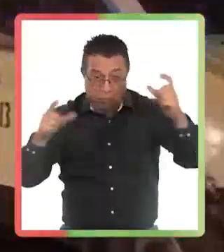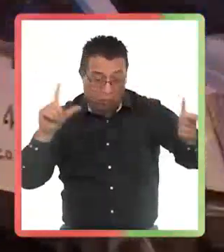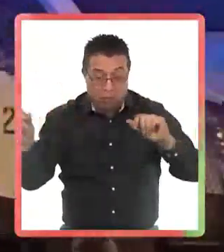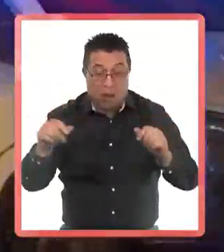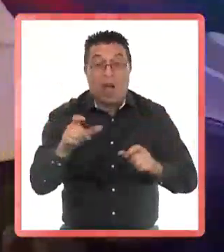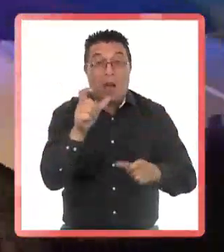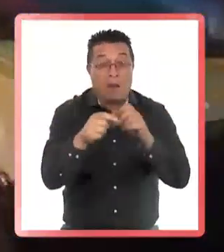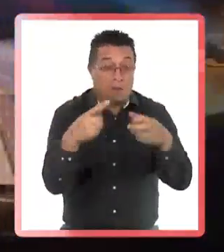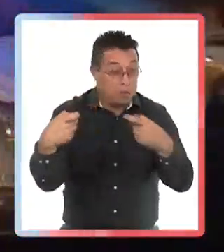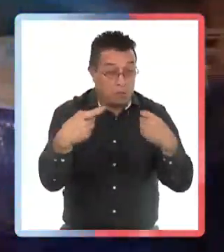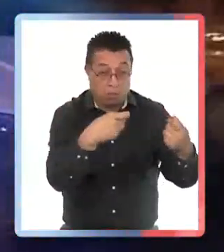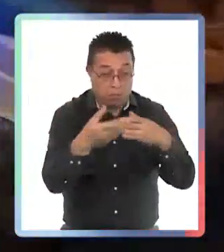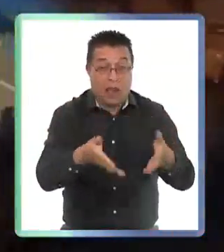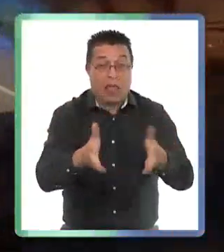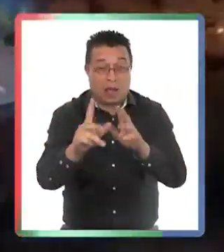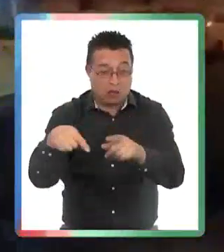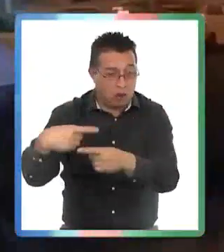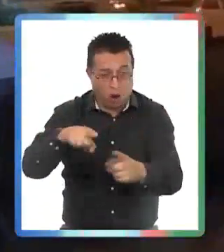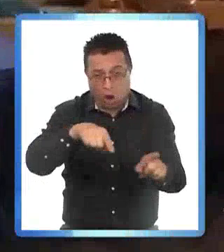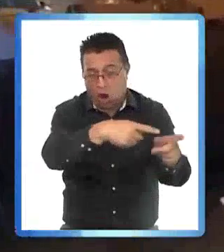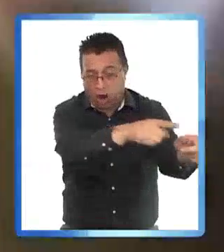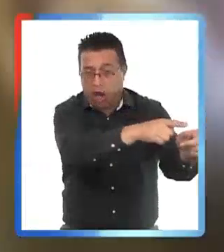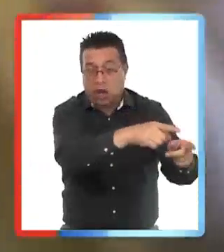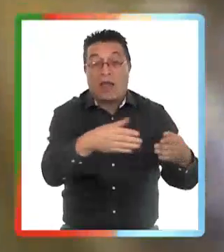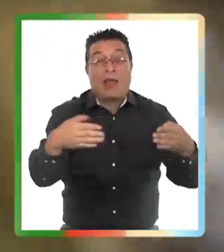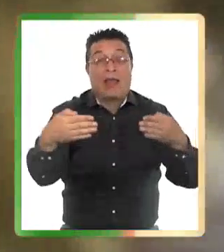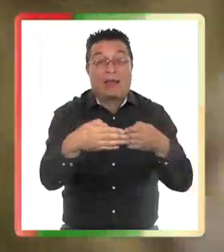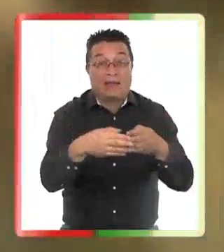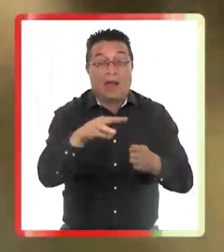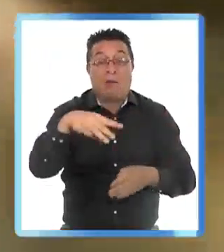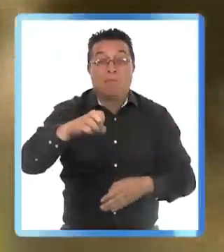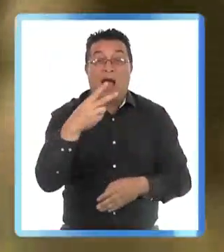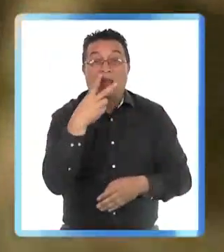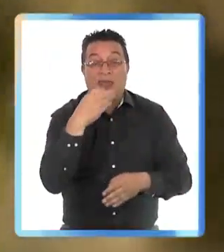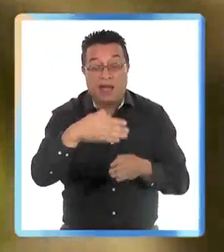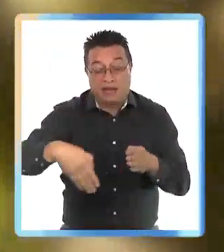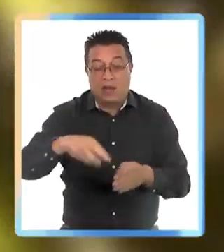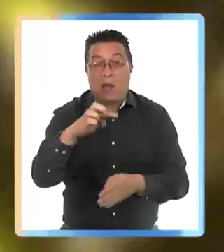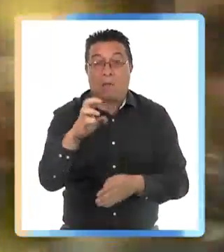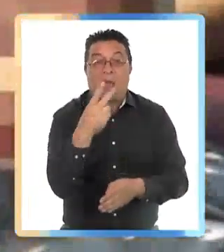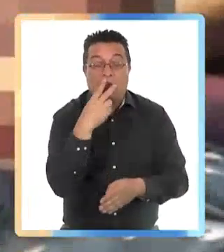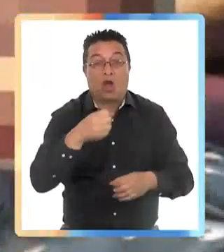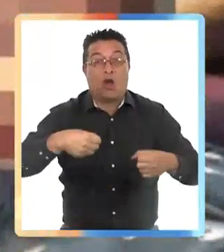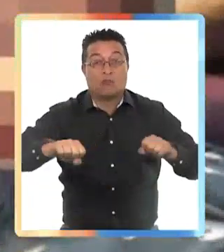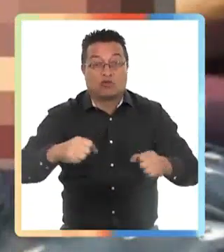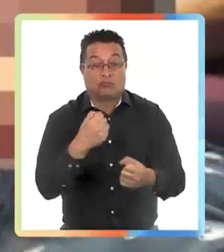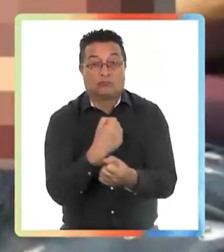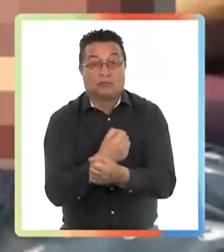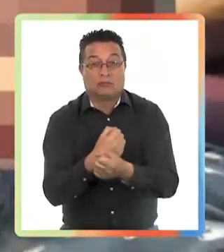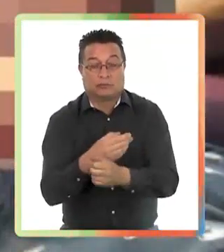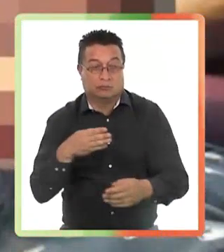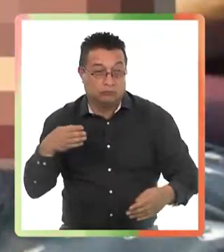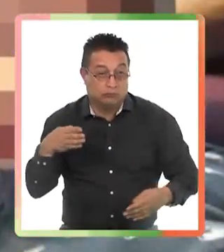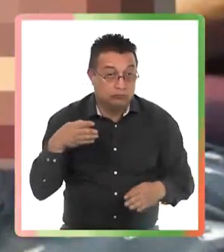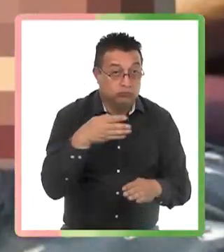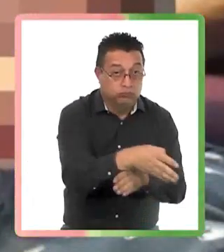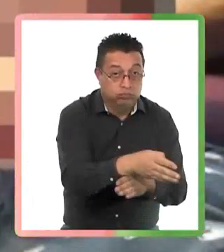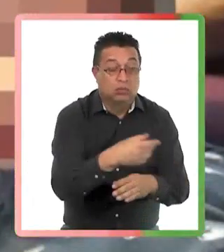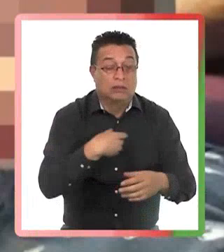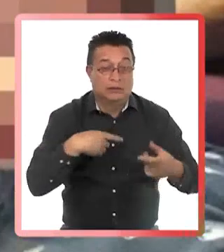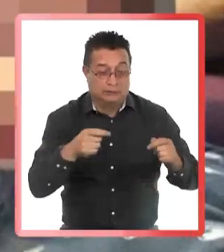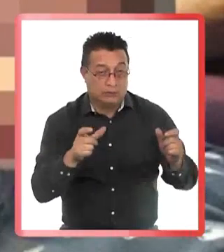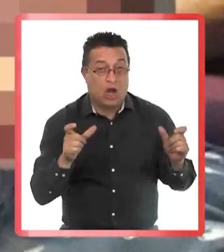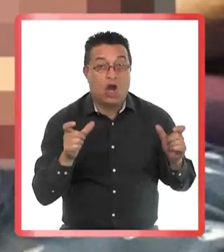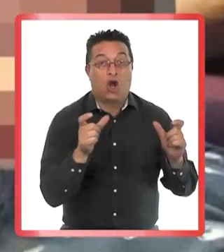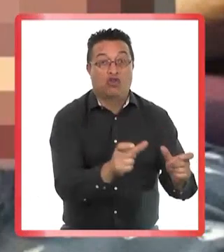logró escapar incluso por las ventanas, pero la persecución a balazos siguió por las calles hasta que en la esquina de Avenida Mata con Arturo Prat, el